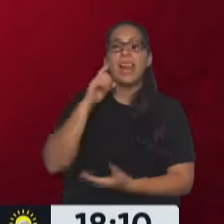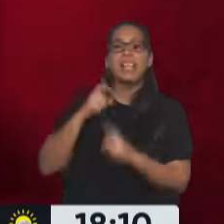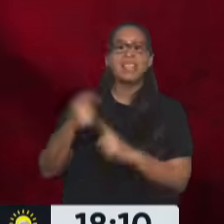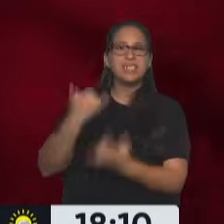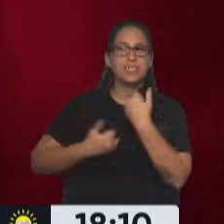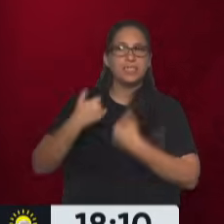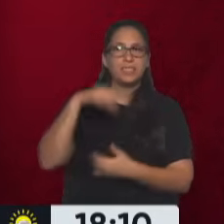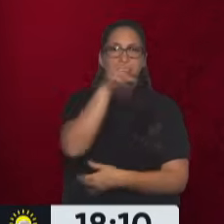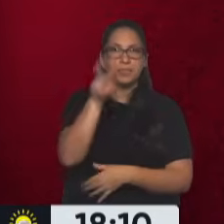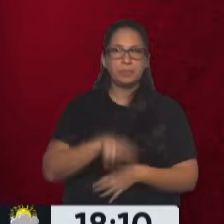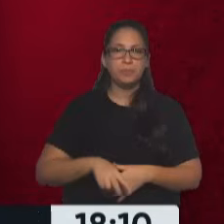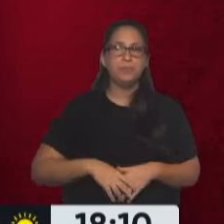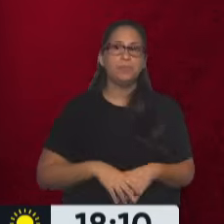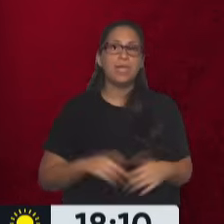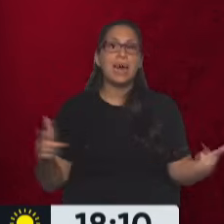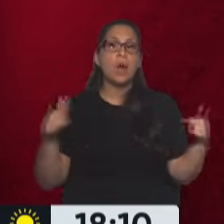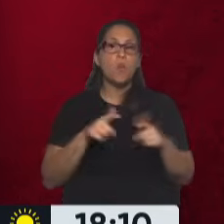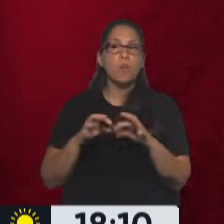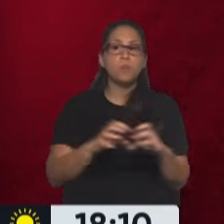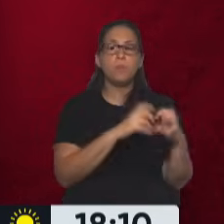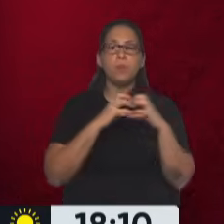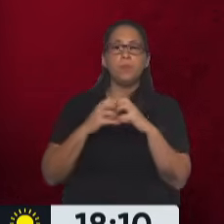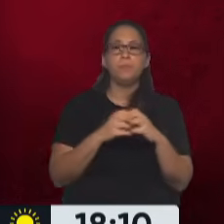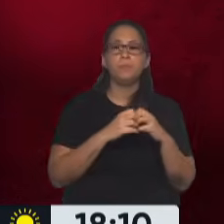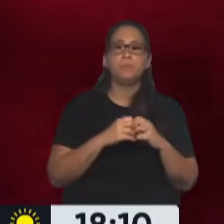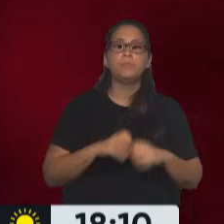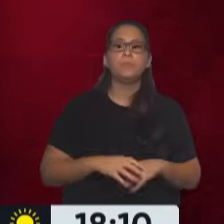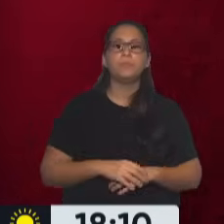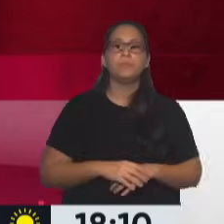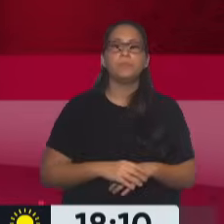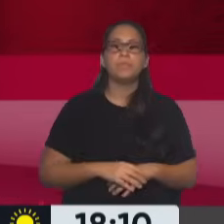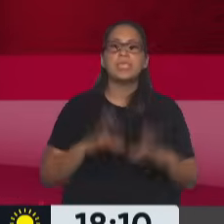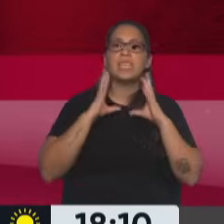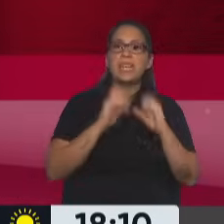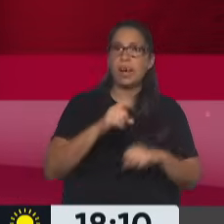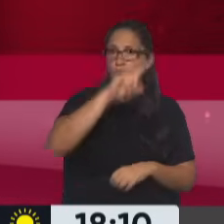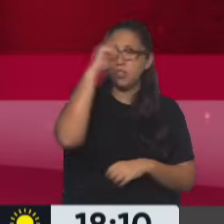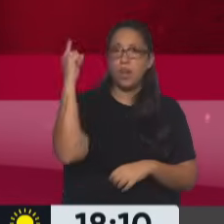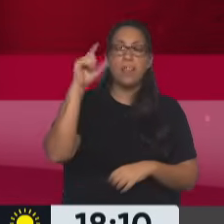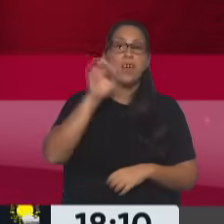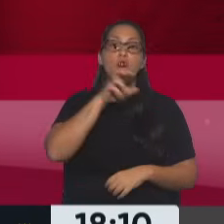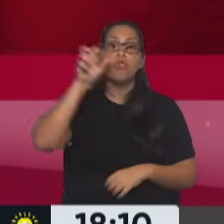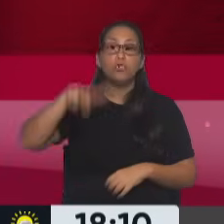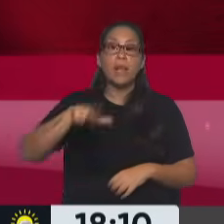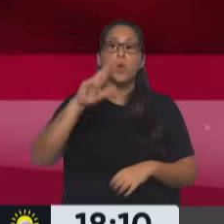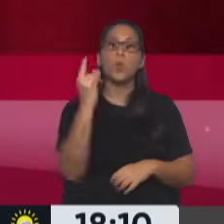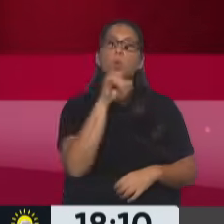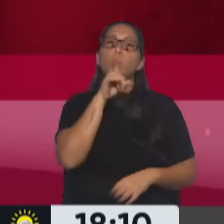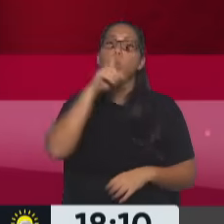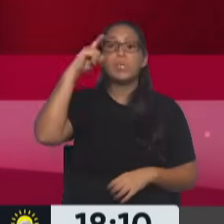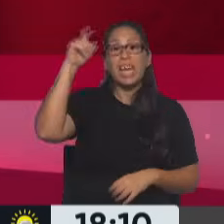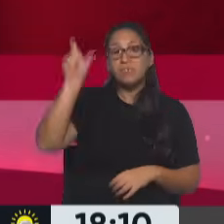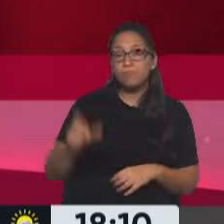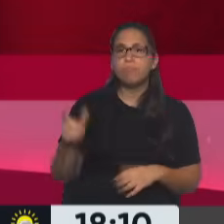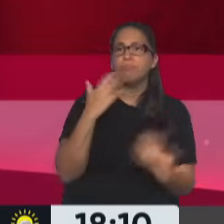detalle. Exactamente. Tras una reunión muy productiva, dice el presidente norteamericano, con el secretario general de la OTAN, Mark Rutte, hemos establecido el